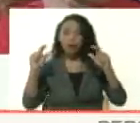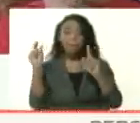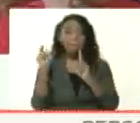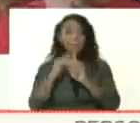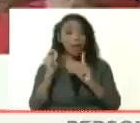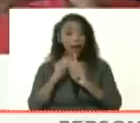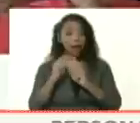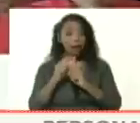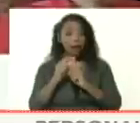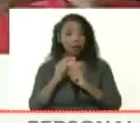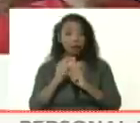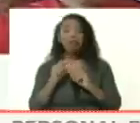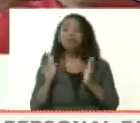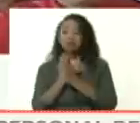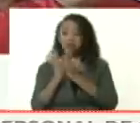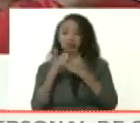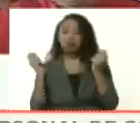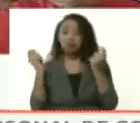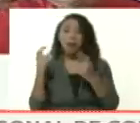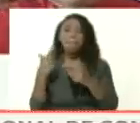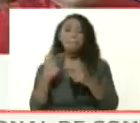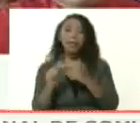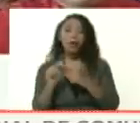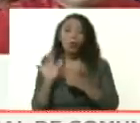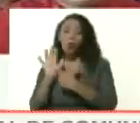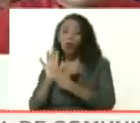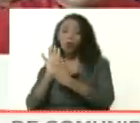ejemplo convence, mueve a la gente.